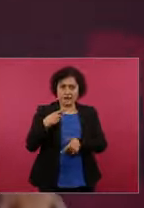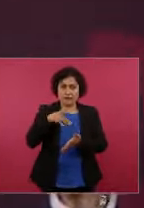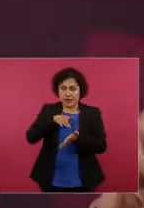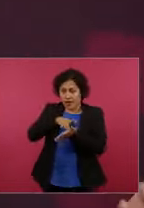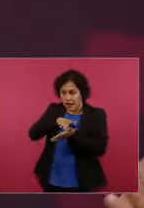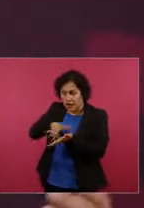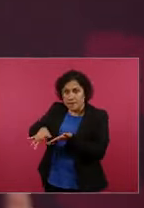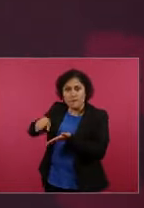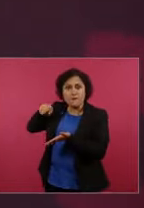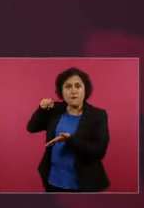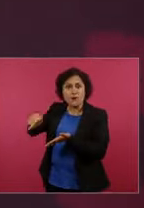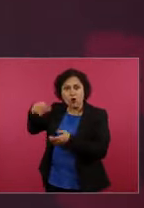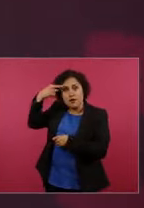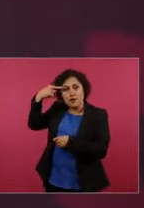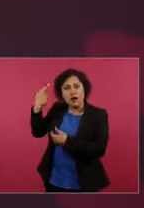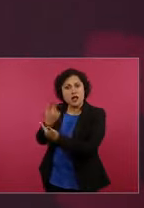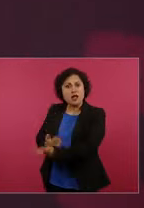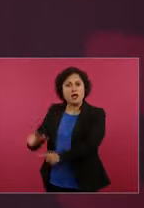por la libertad de Assange